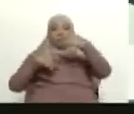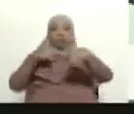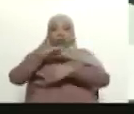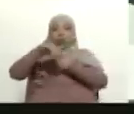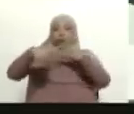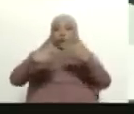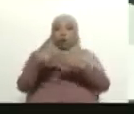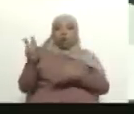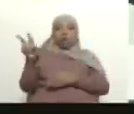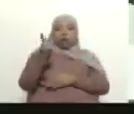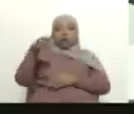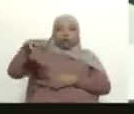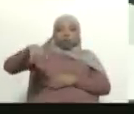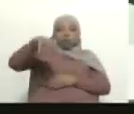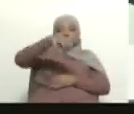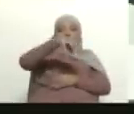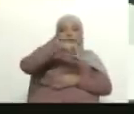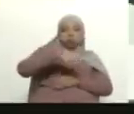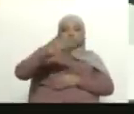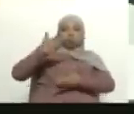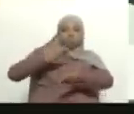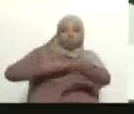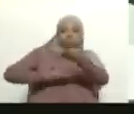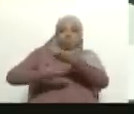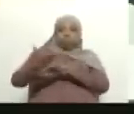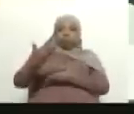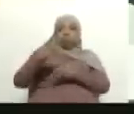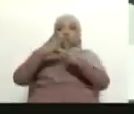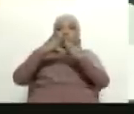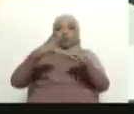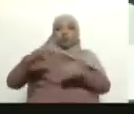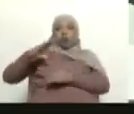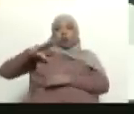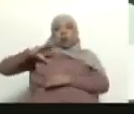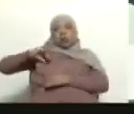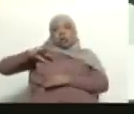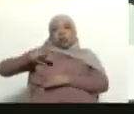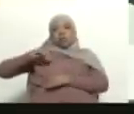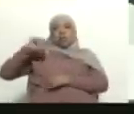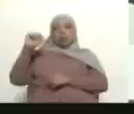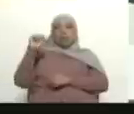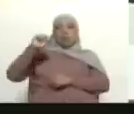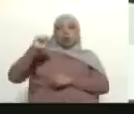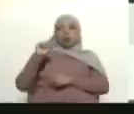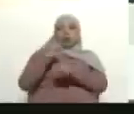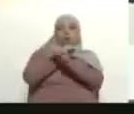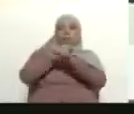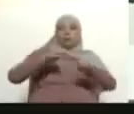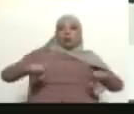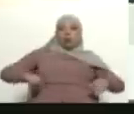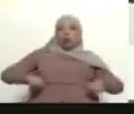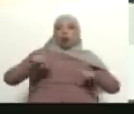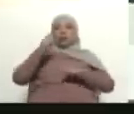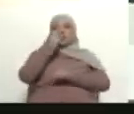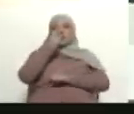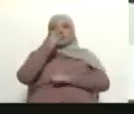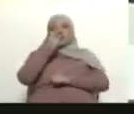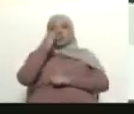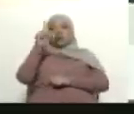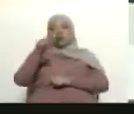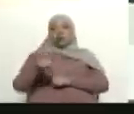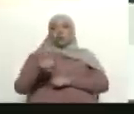nacional, operaciones con participación de todos los órganos de seguridad ciudadana y de la Fuerza Armada Nacional